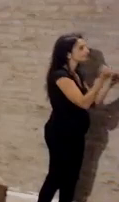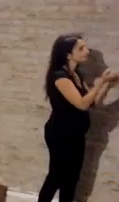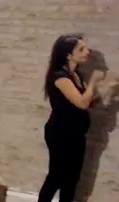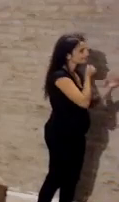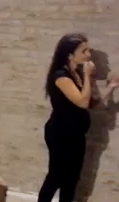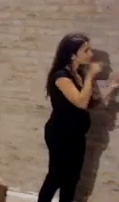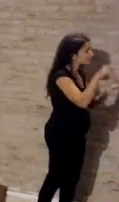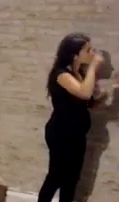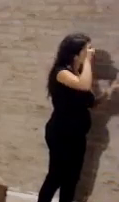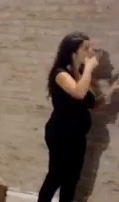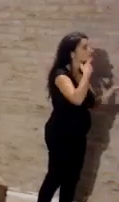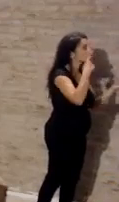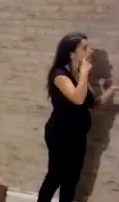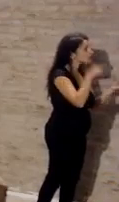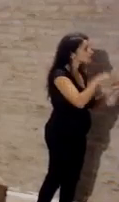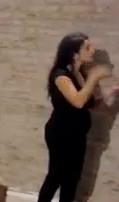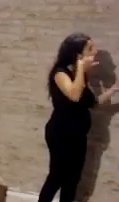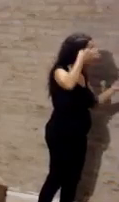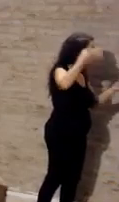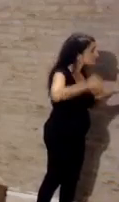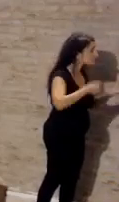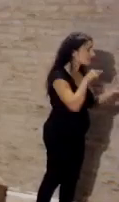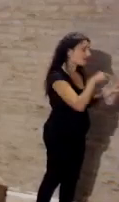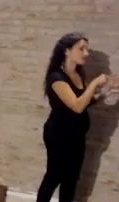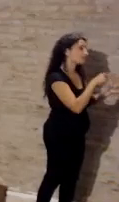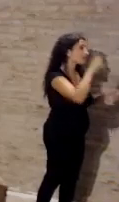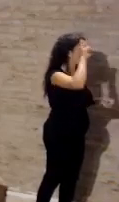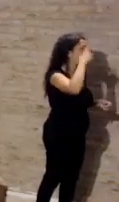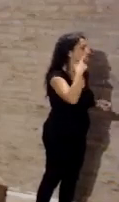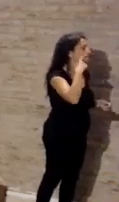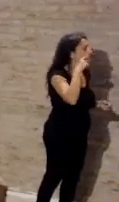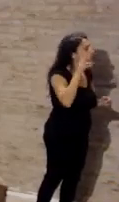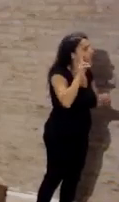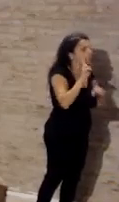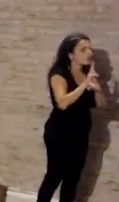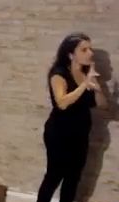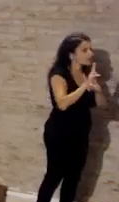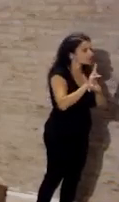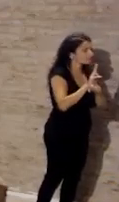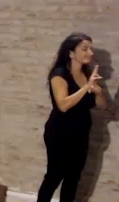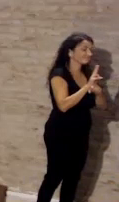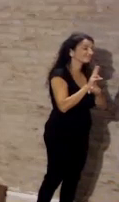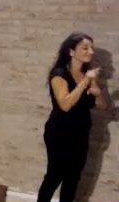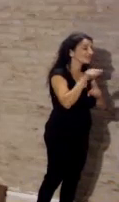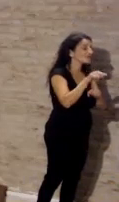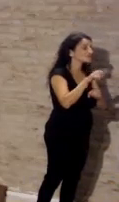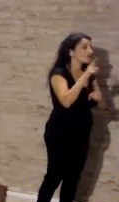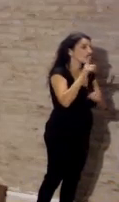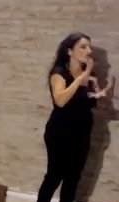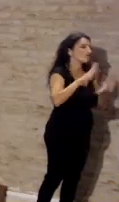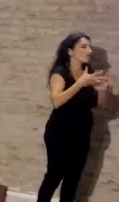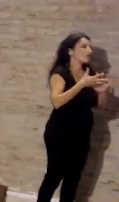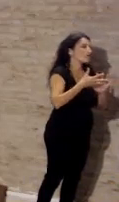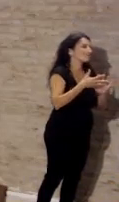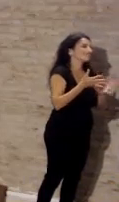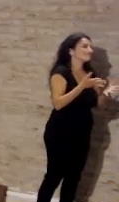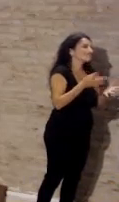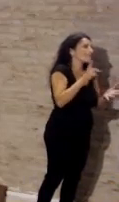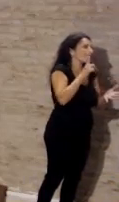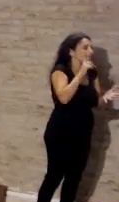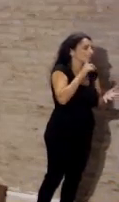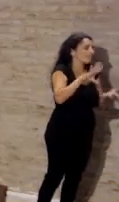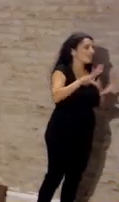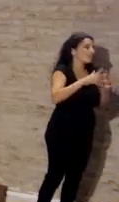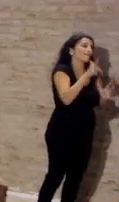garantizar la es por eso la tenemos que cuidar mucho Porque francamente está en peligro No no es por ser alarmista pero